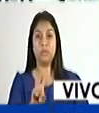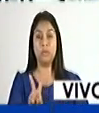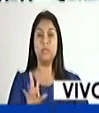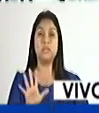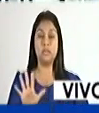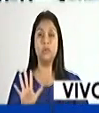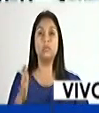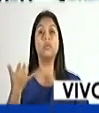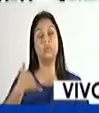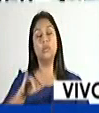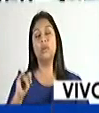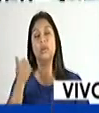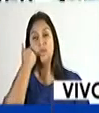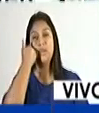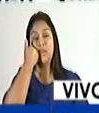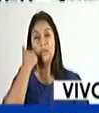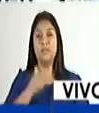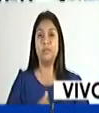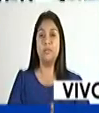3.425 casos activos,